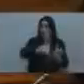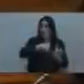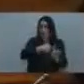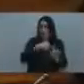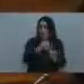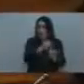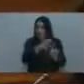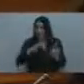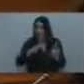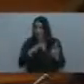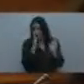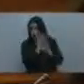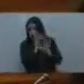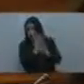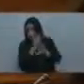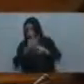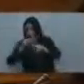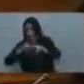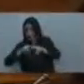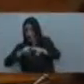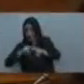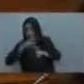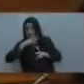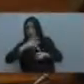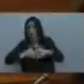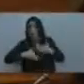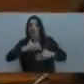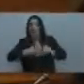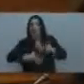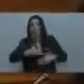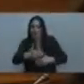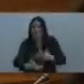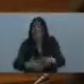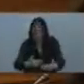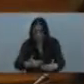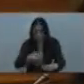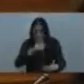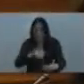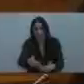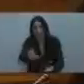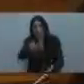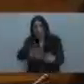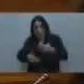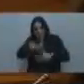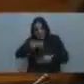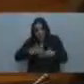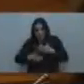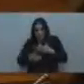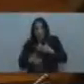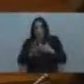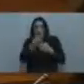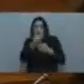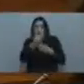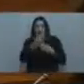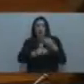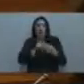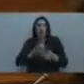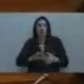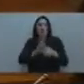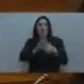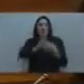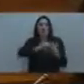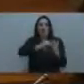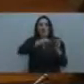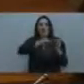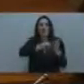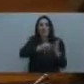a espaldas del Principado, desandar los pasos que se habían avanzado y llevado a cabo en torno al plan de vías, me temo